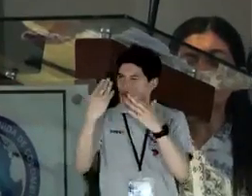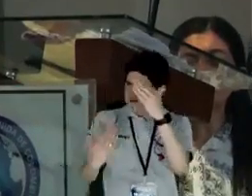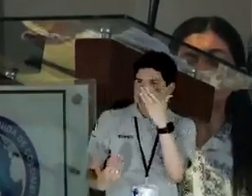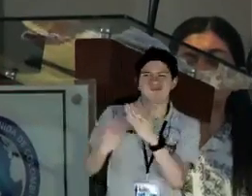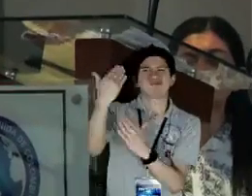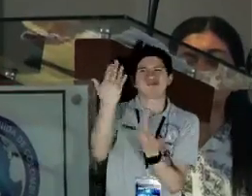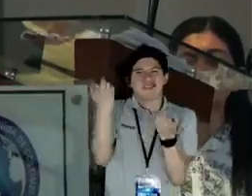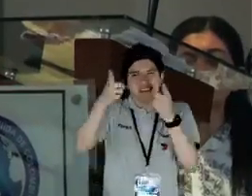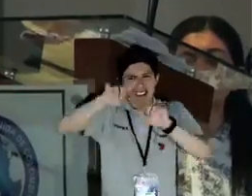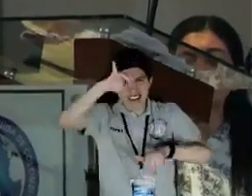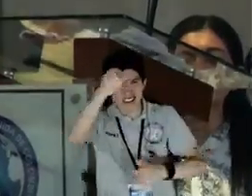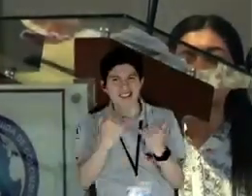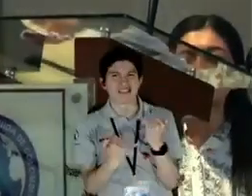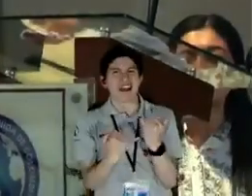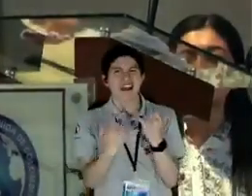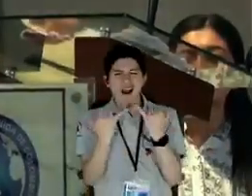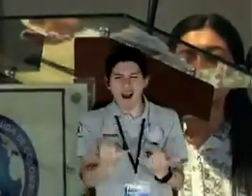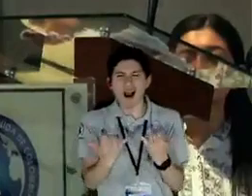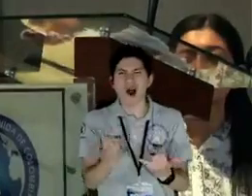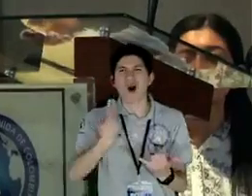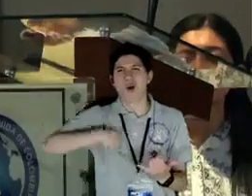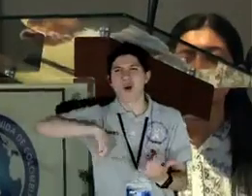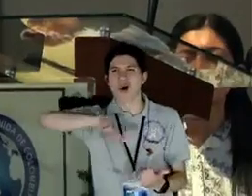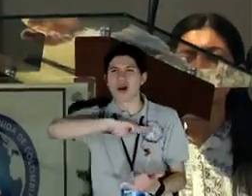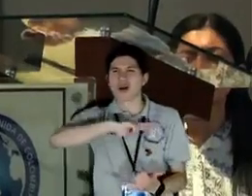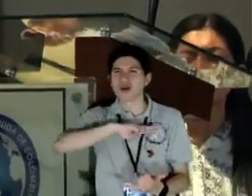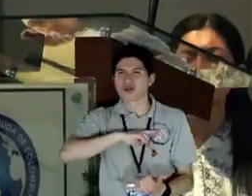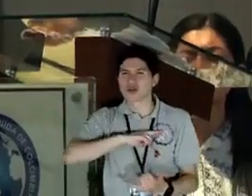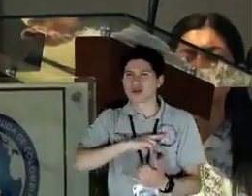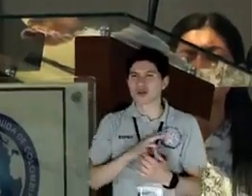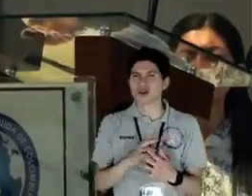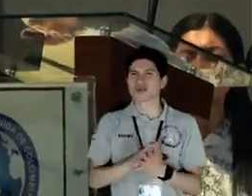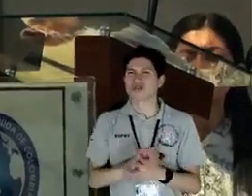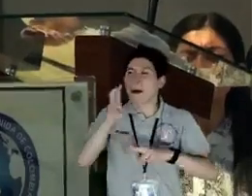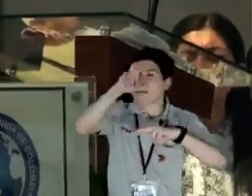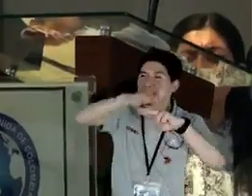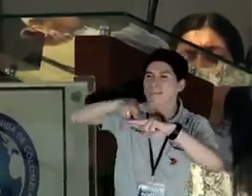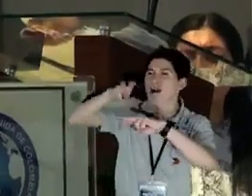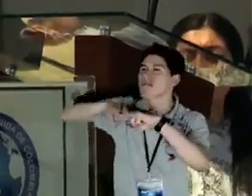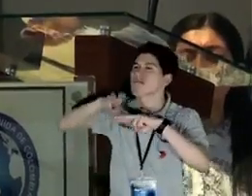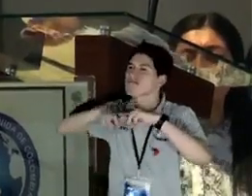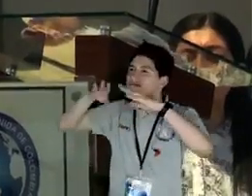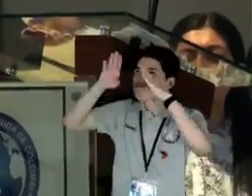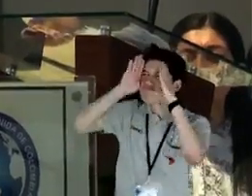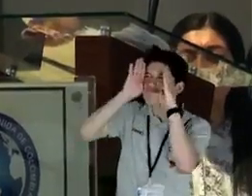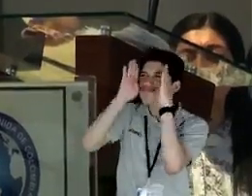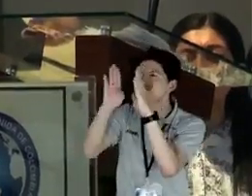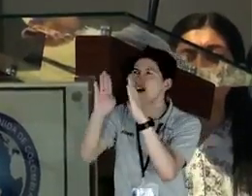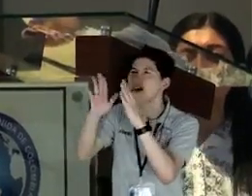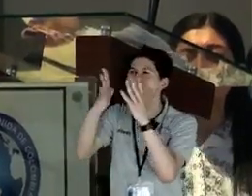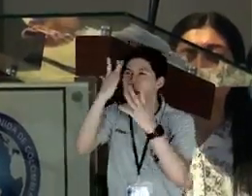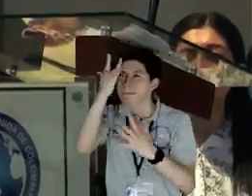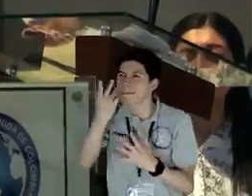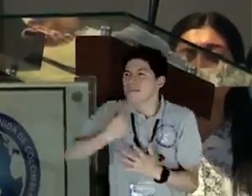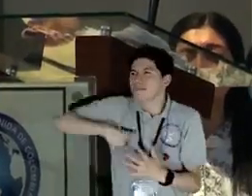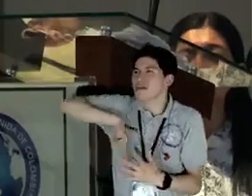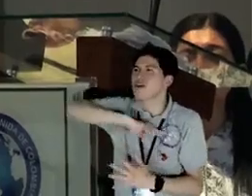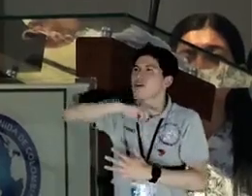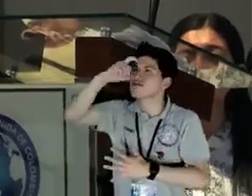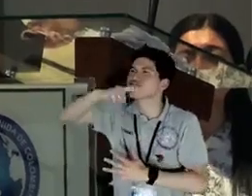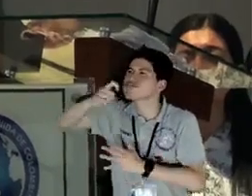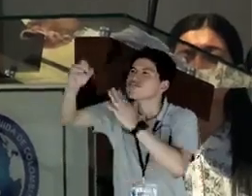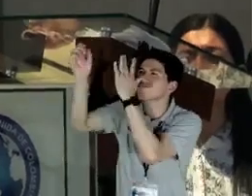fin. En este momento nos sentamos a tu mesa porque necesitamos de tu palabra. En